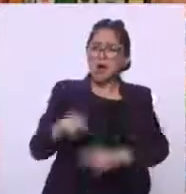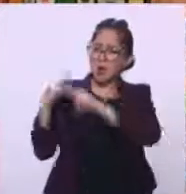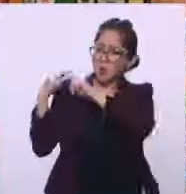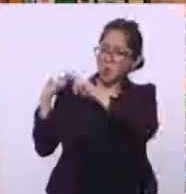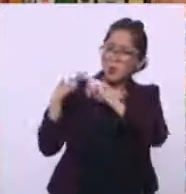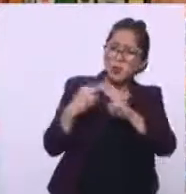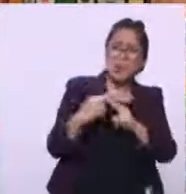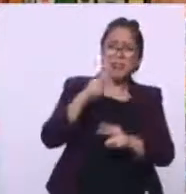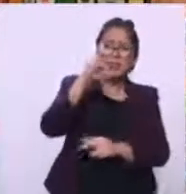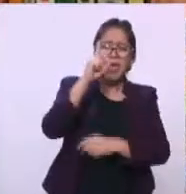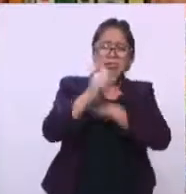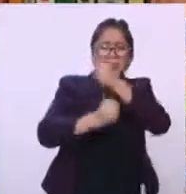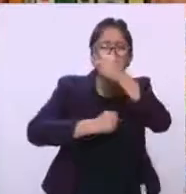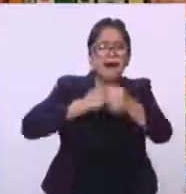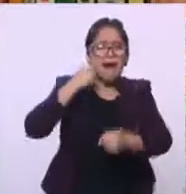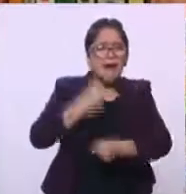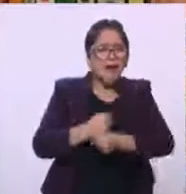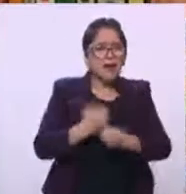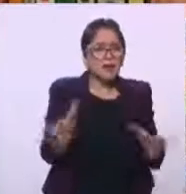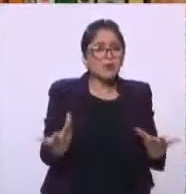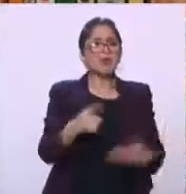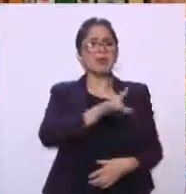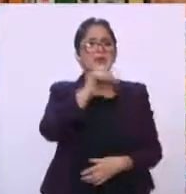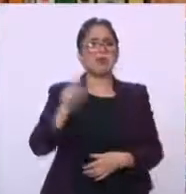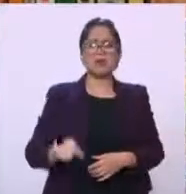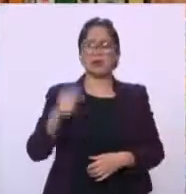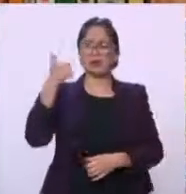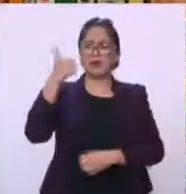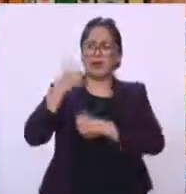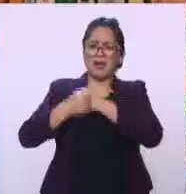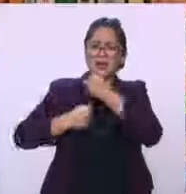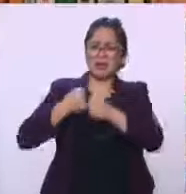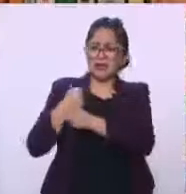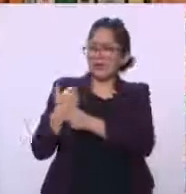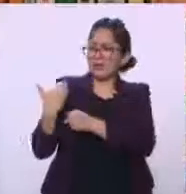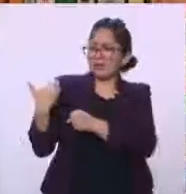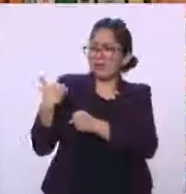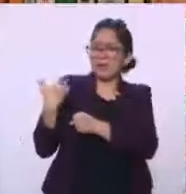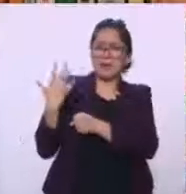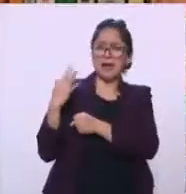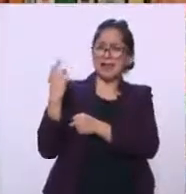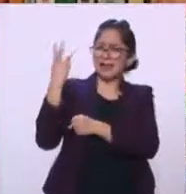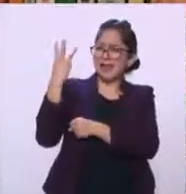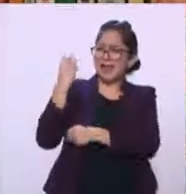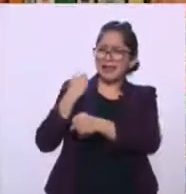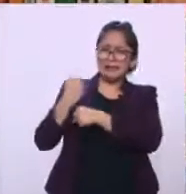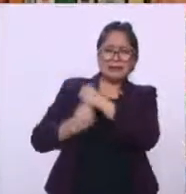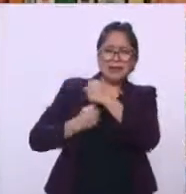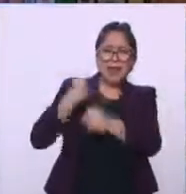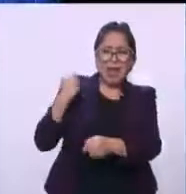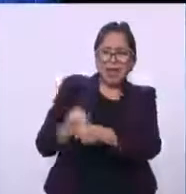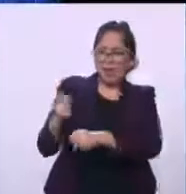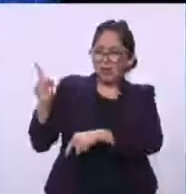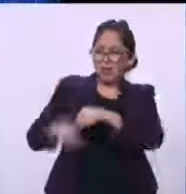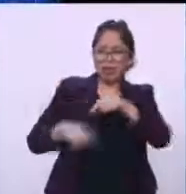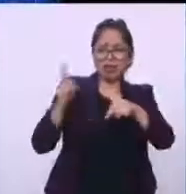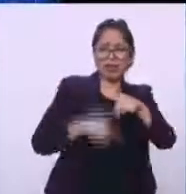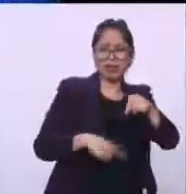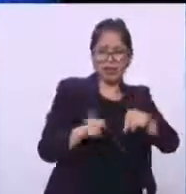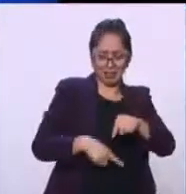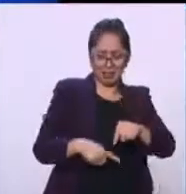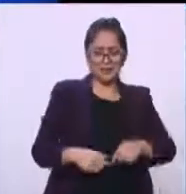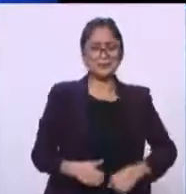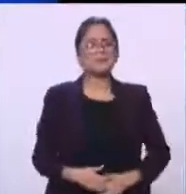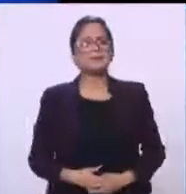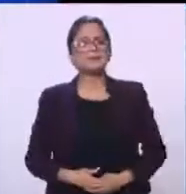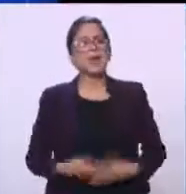su gran resplandor en los últimos sexenios, por lo menos en los últimos 3, de una forma descarada. Ya está con nosotros Marta